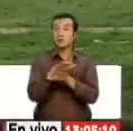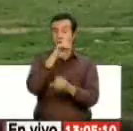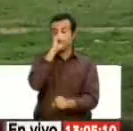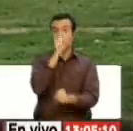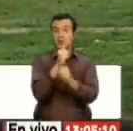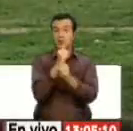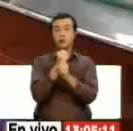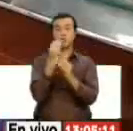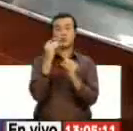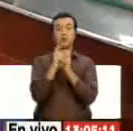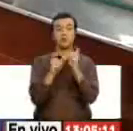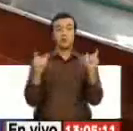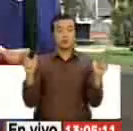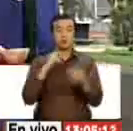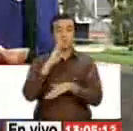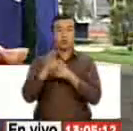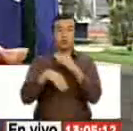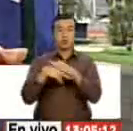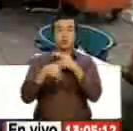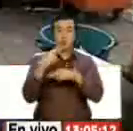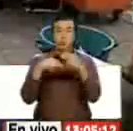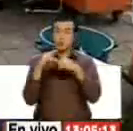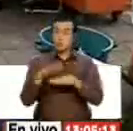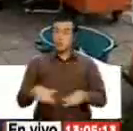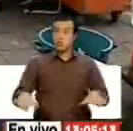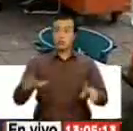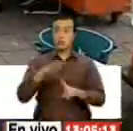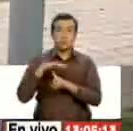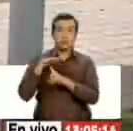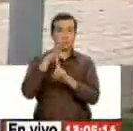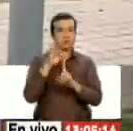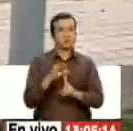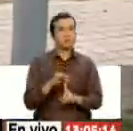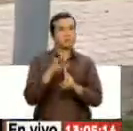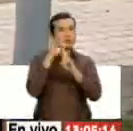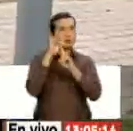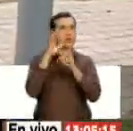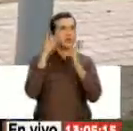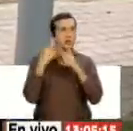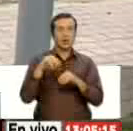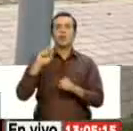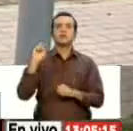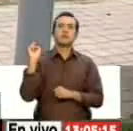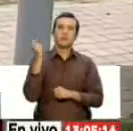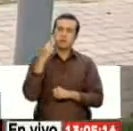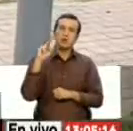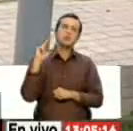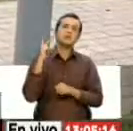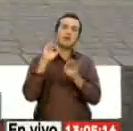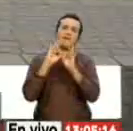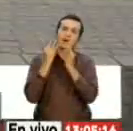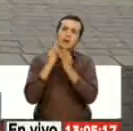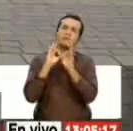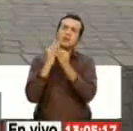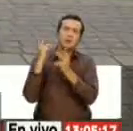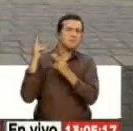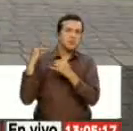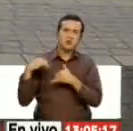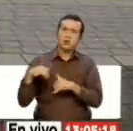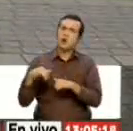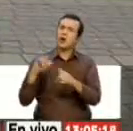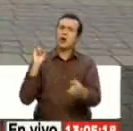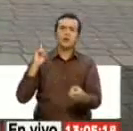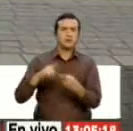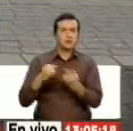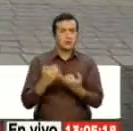para muchos. Todos los comerciantes que están aquí en el parque son emblemáticos, son ya la segunda y la tercera generación. El Parque de la